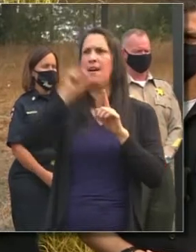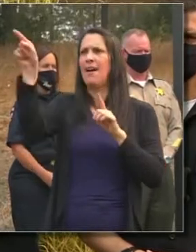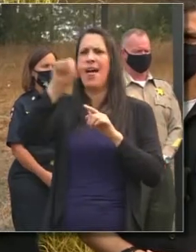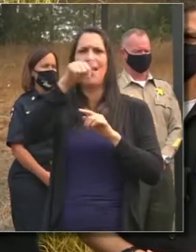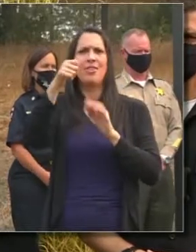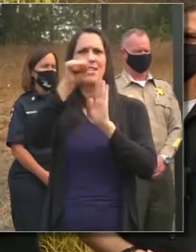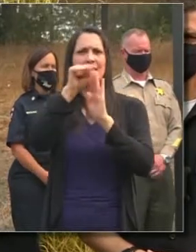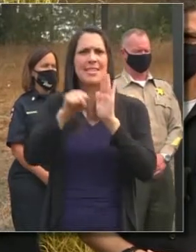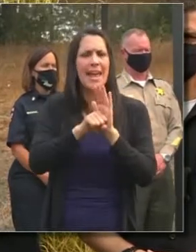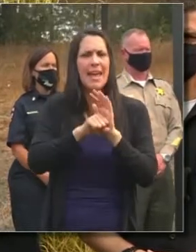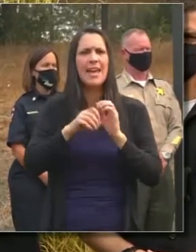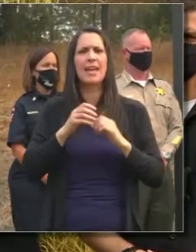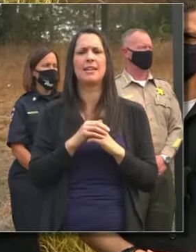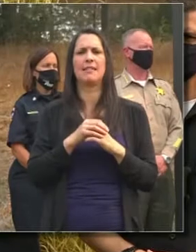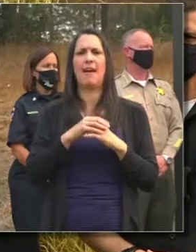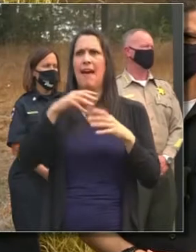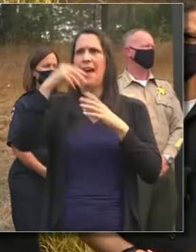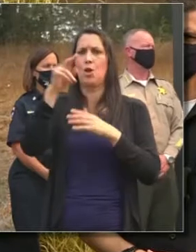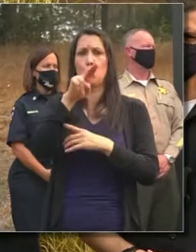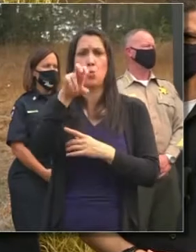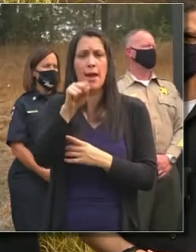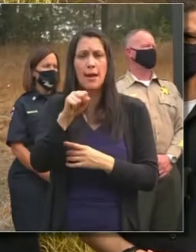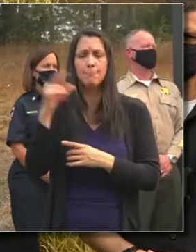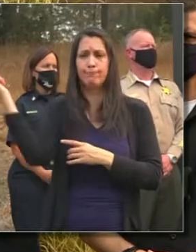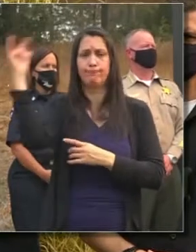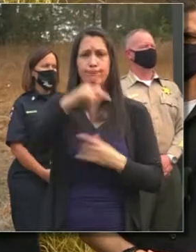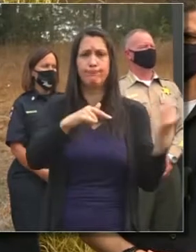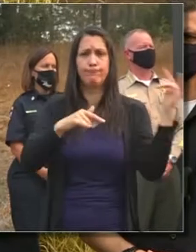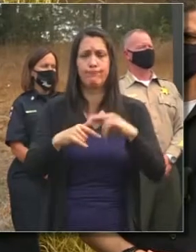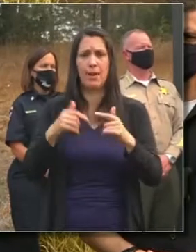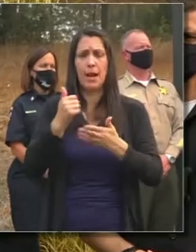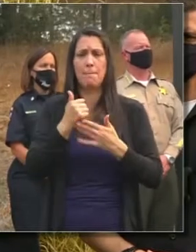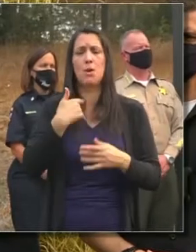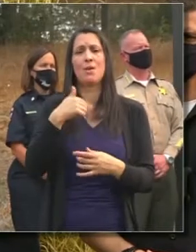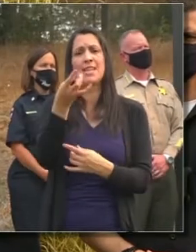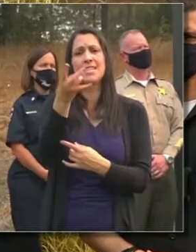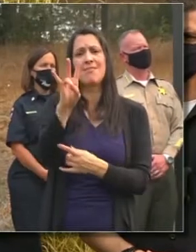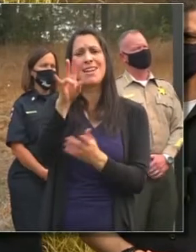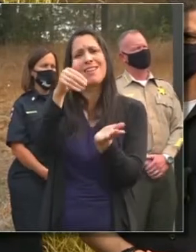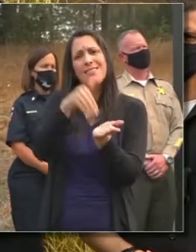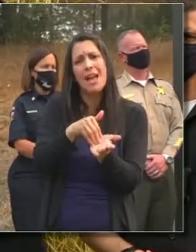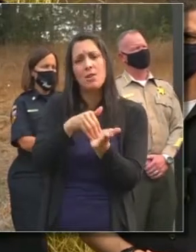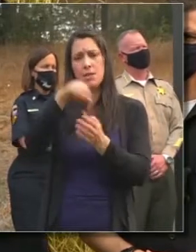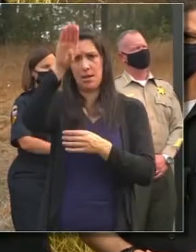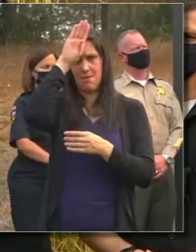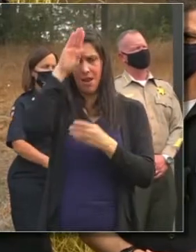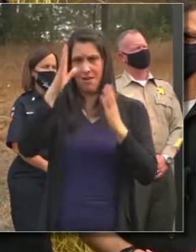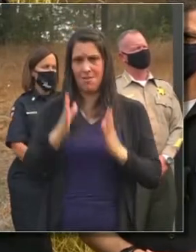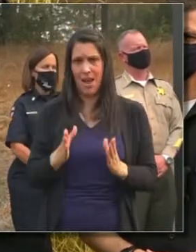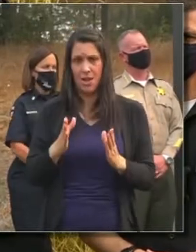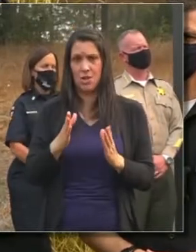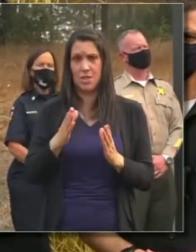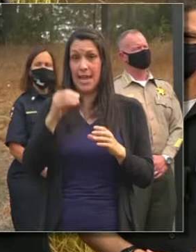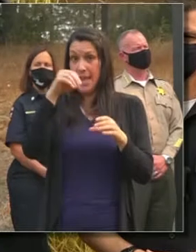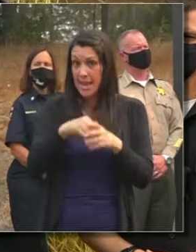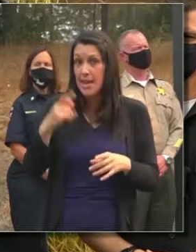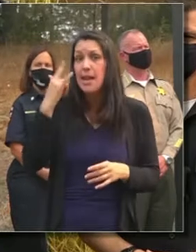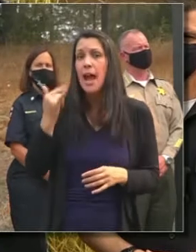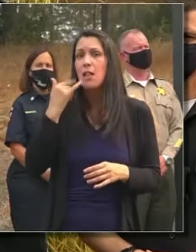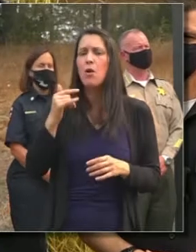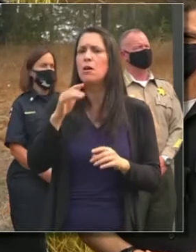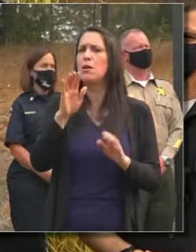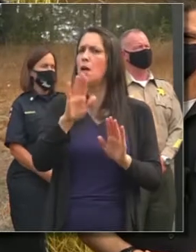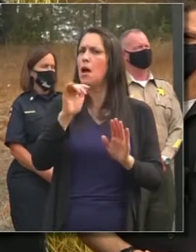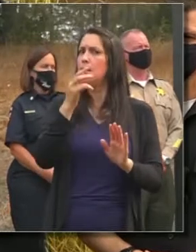del estado fuera del país tenemos a 17.000 bomberos trabajando en incendios hoy